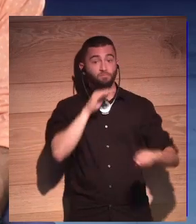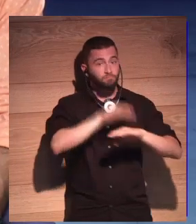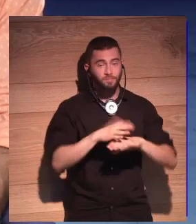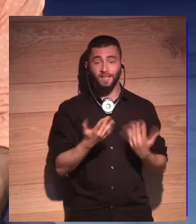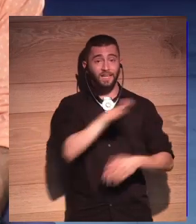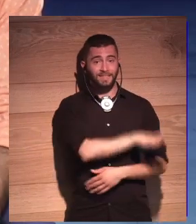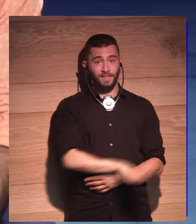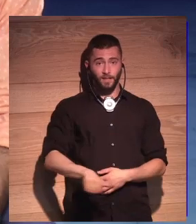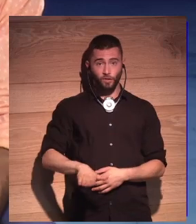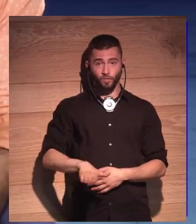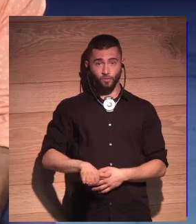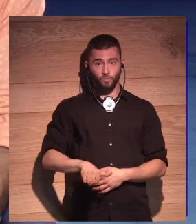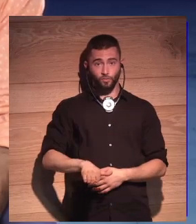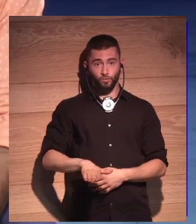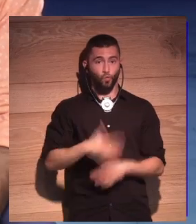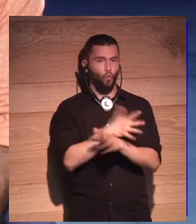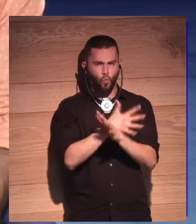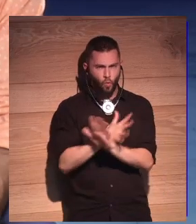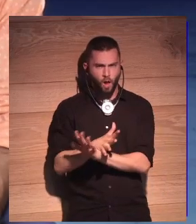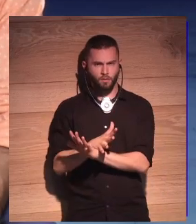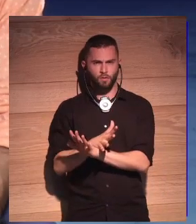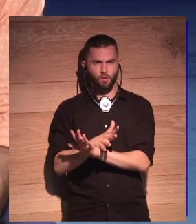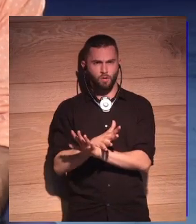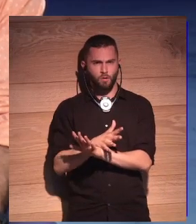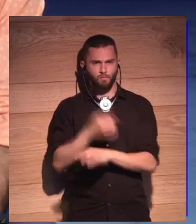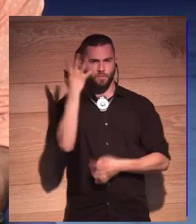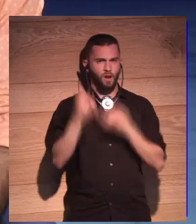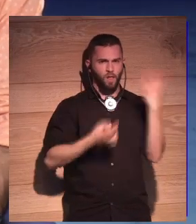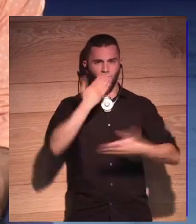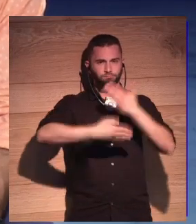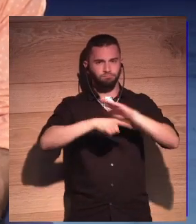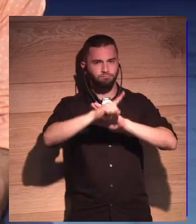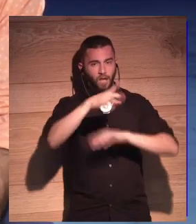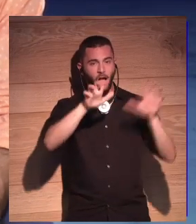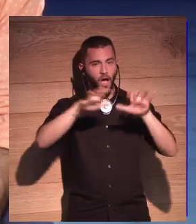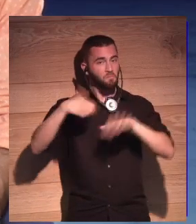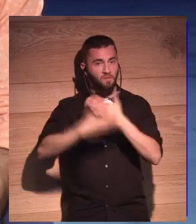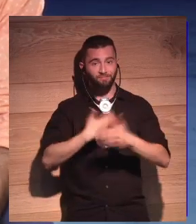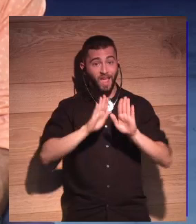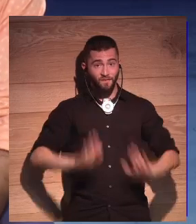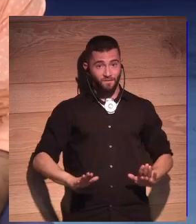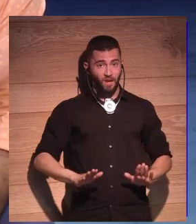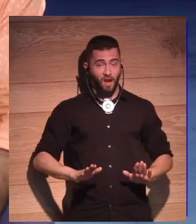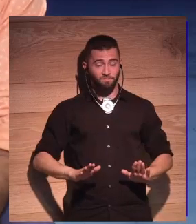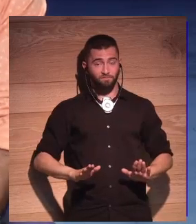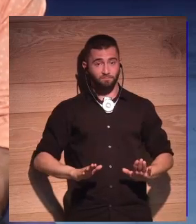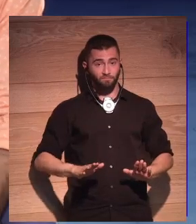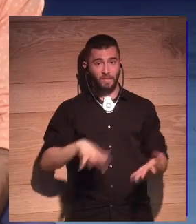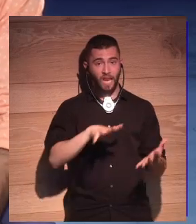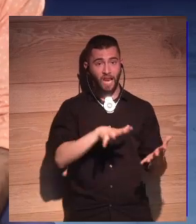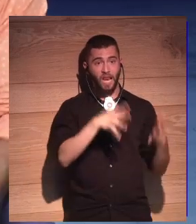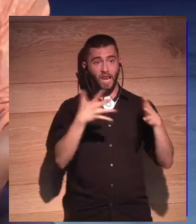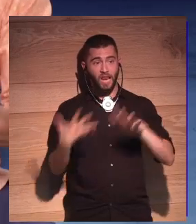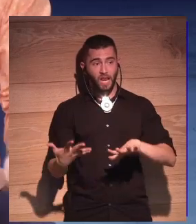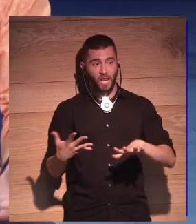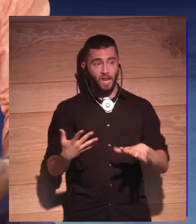niños a través del juego desarrollaran su creatividad y aprendieran que al fin y al cabo pues bueno, ese cambio que